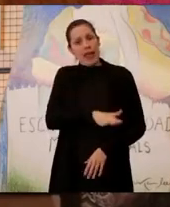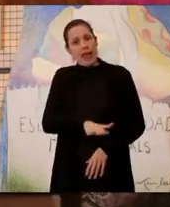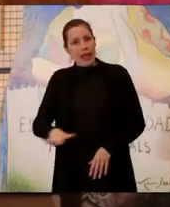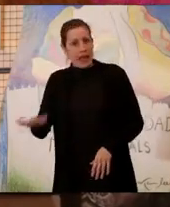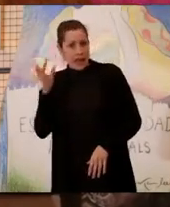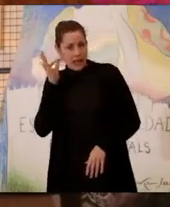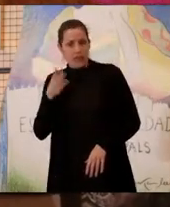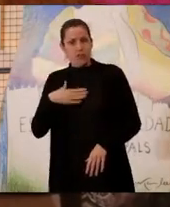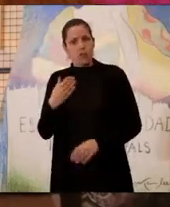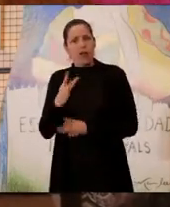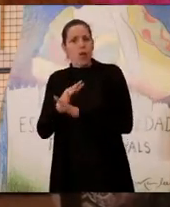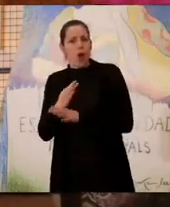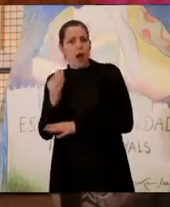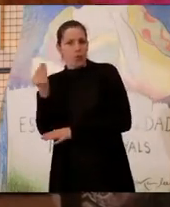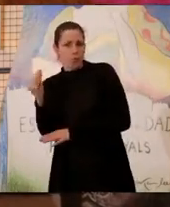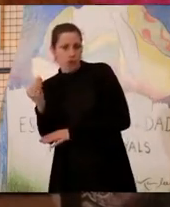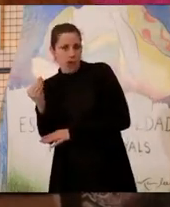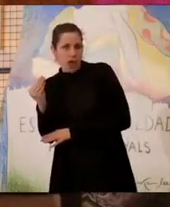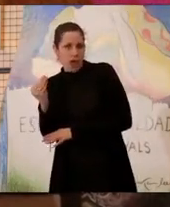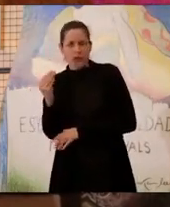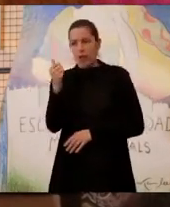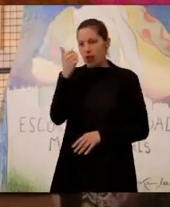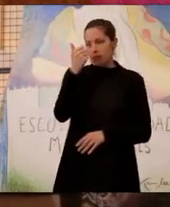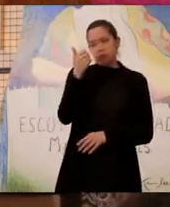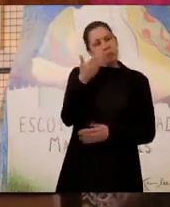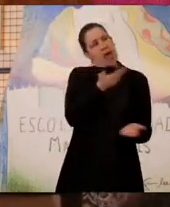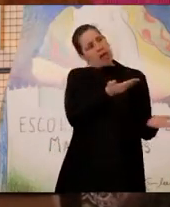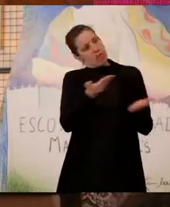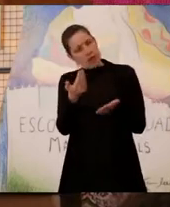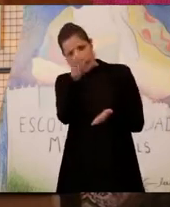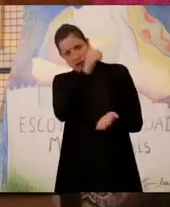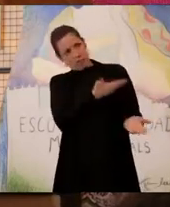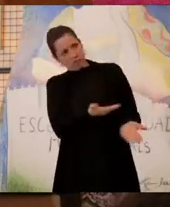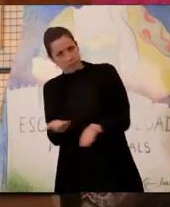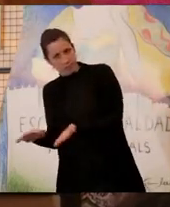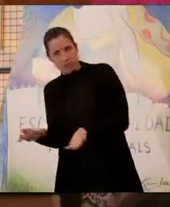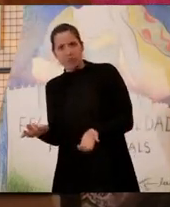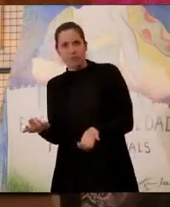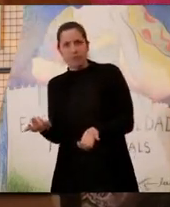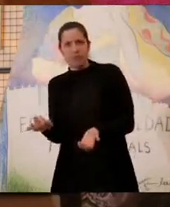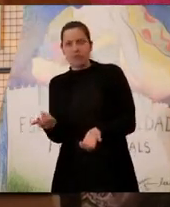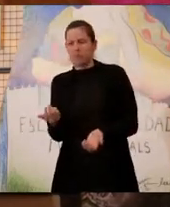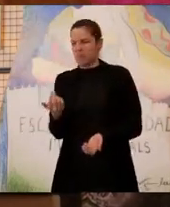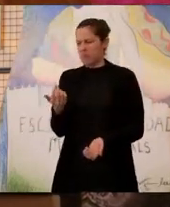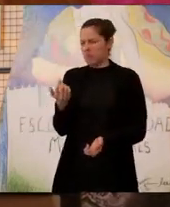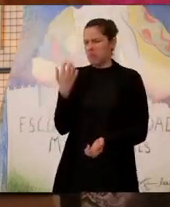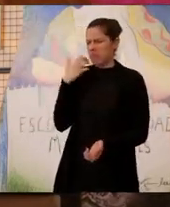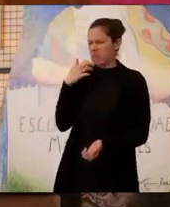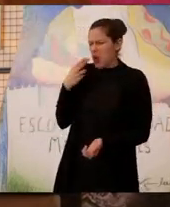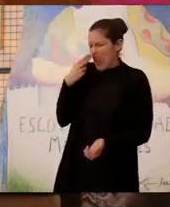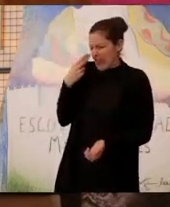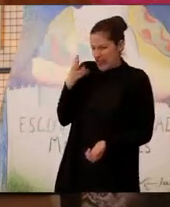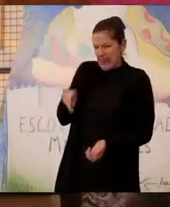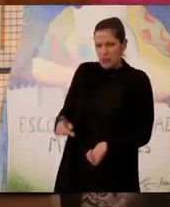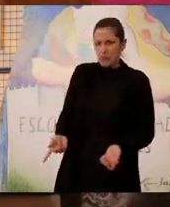muñecas me miran como diciendo pero que antigua que está diciendo qué interés tiene jugar a muñecas digo muñecas como